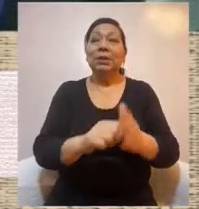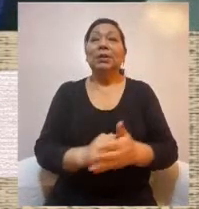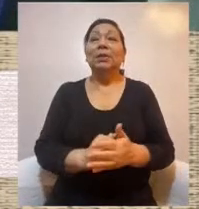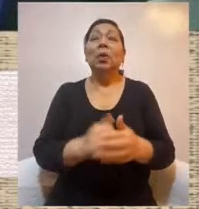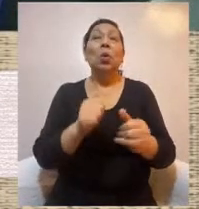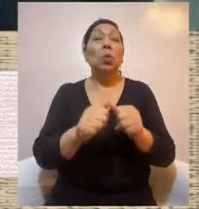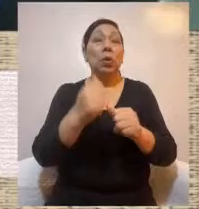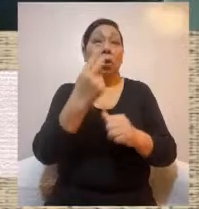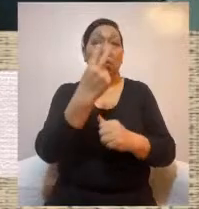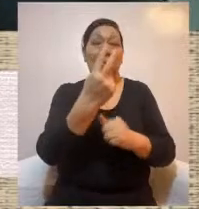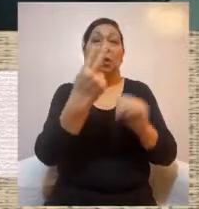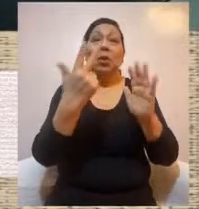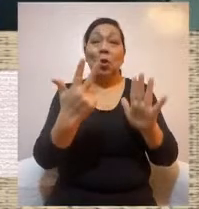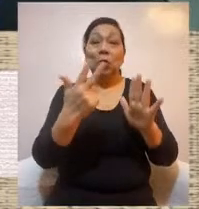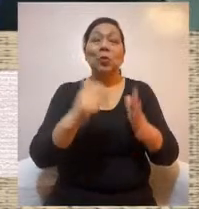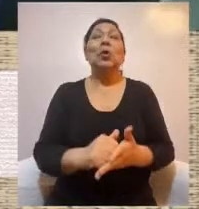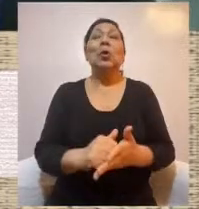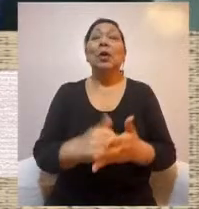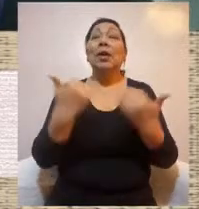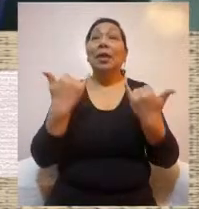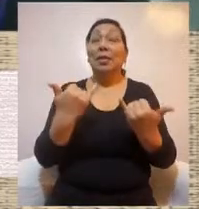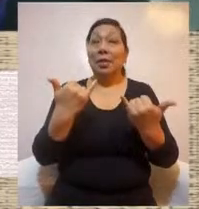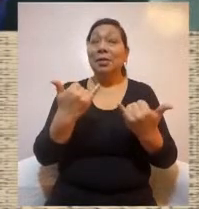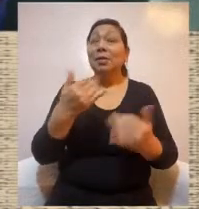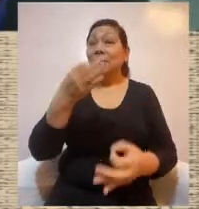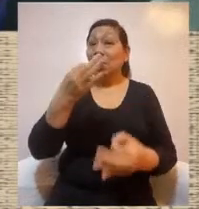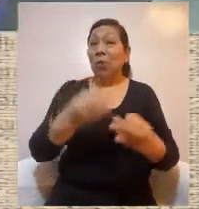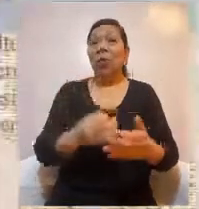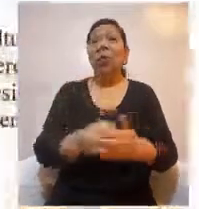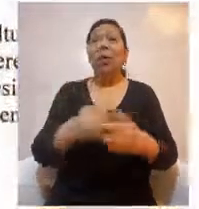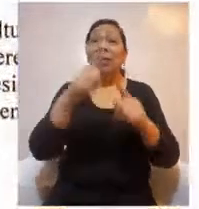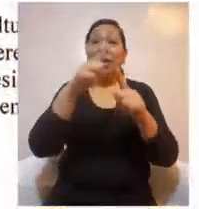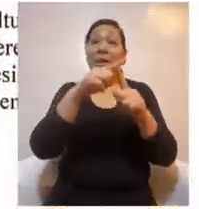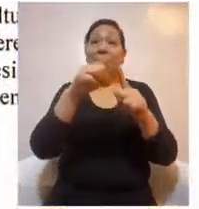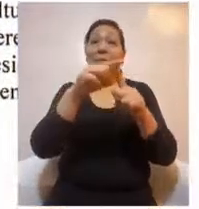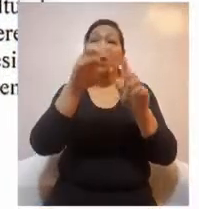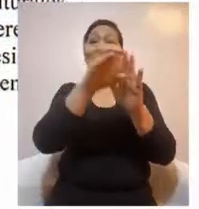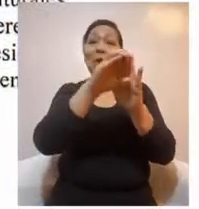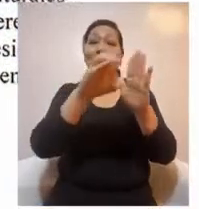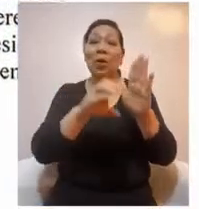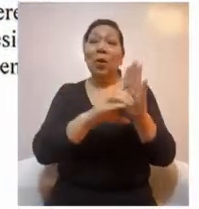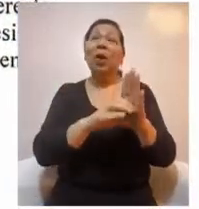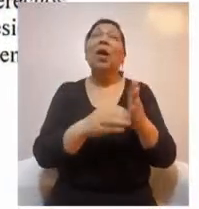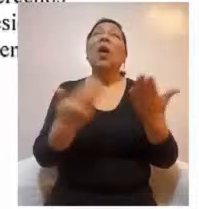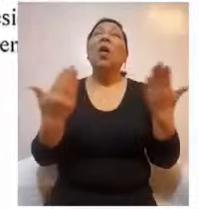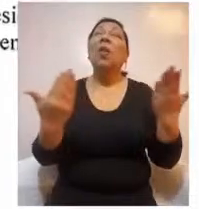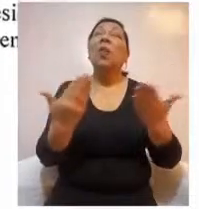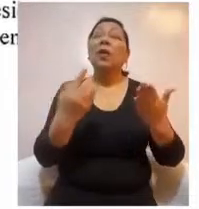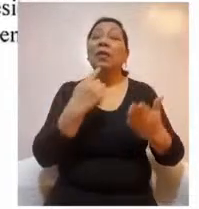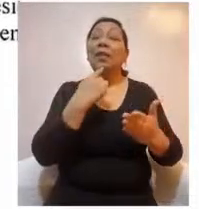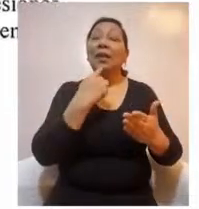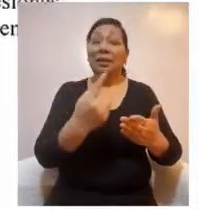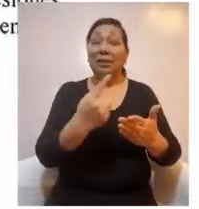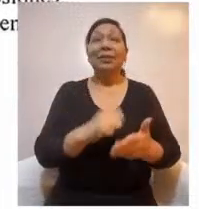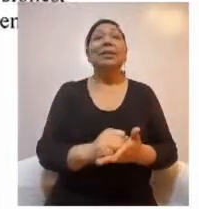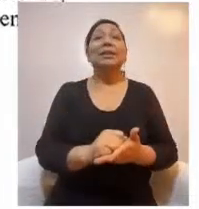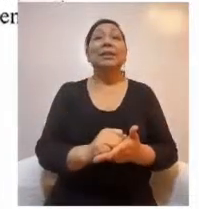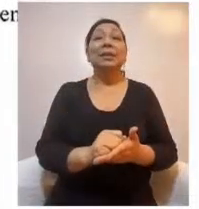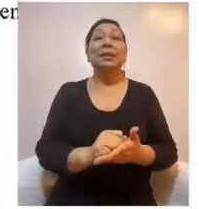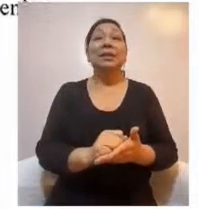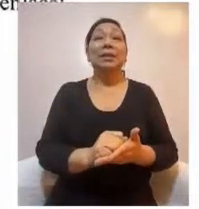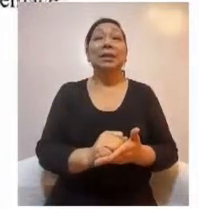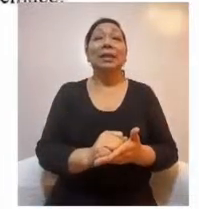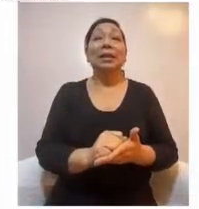ejemplo, el numeral 28 de este fallo del Tribunal Constitucional, en el cual se